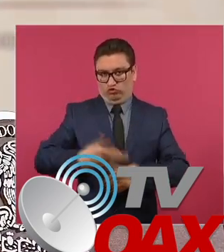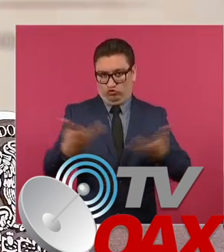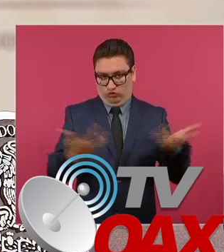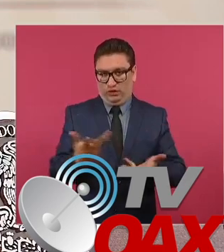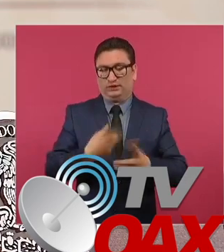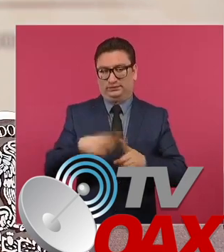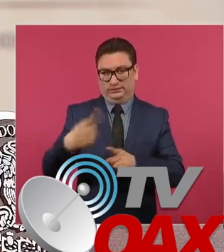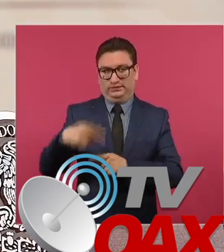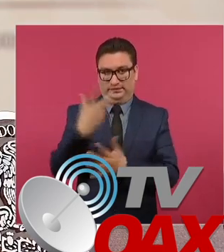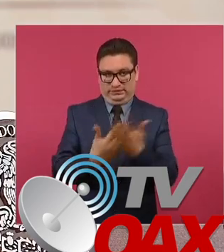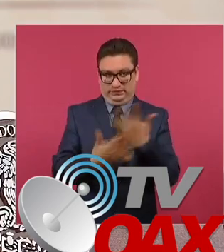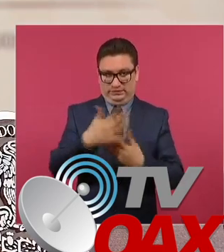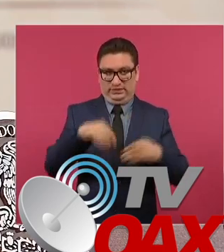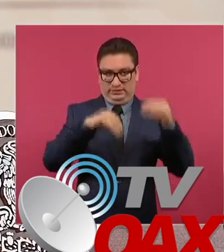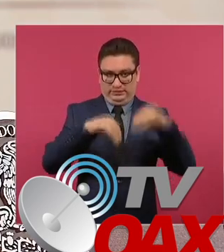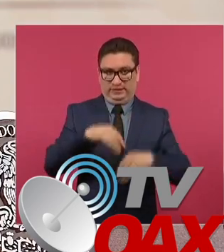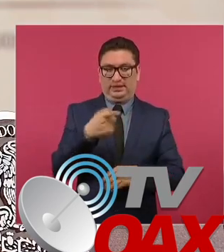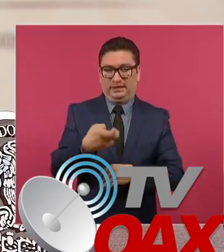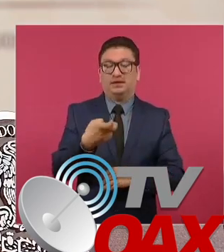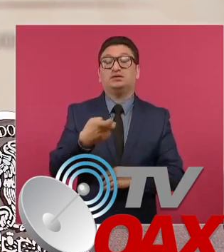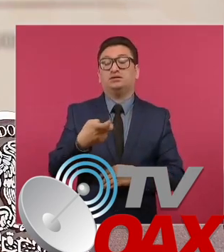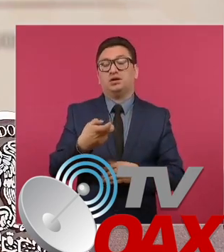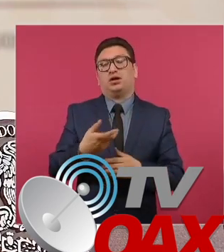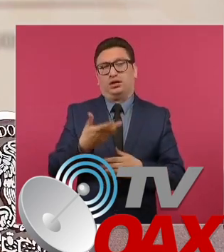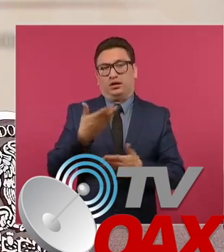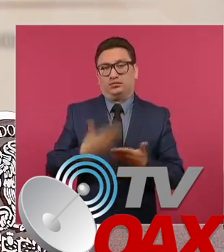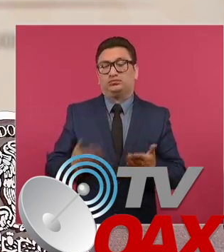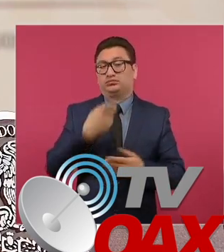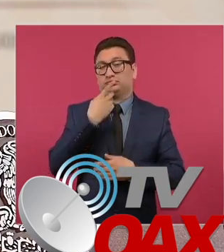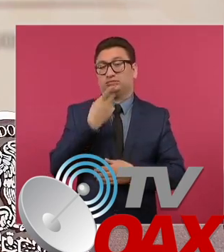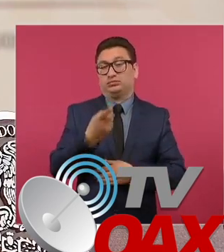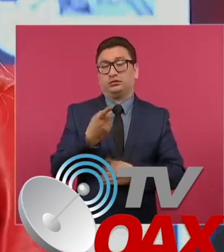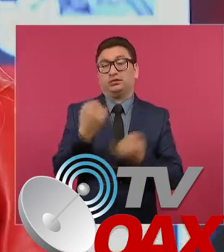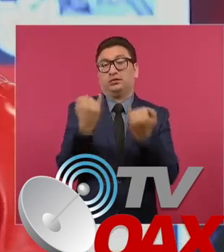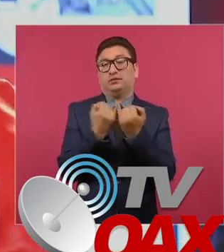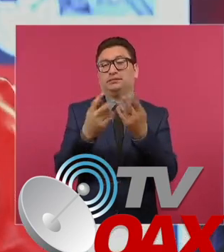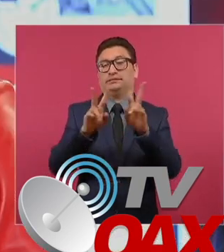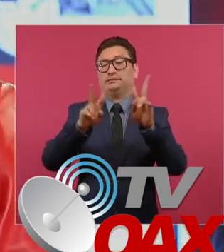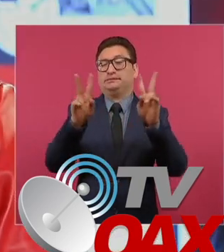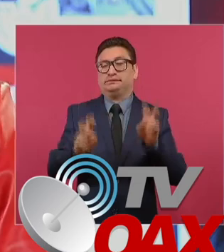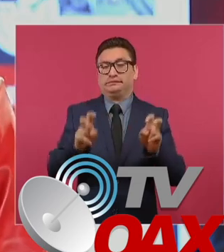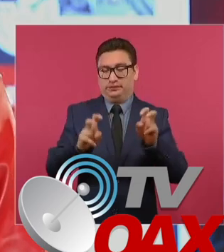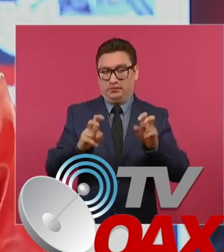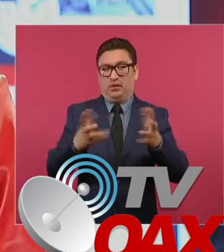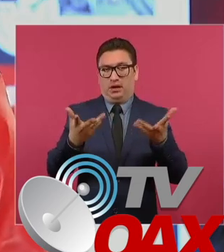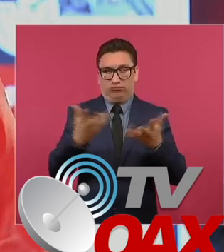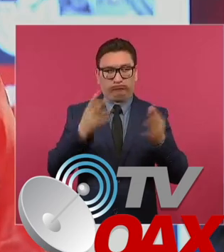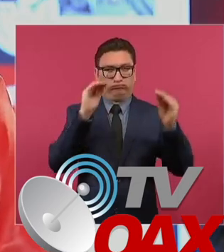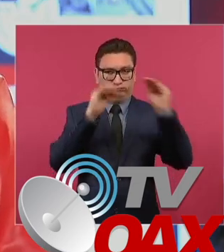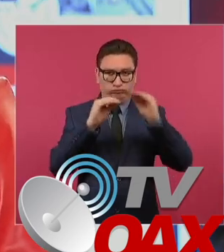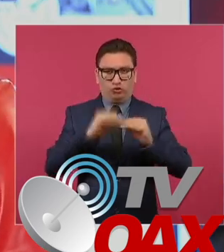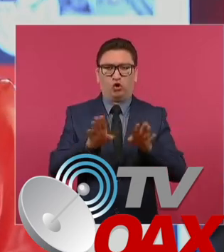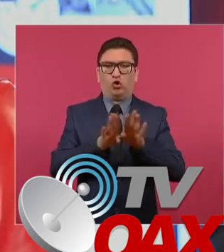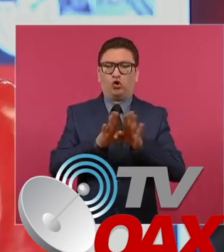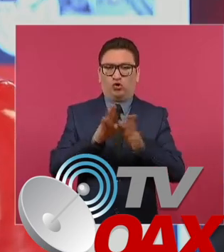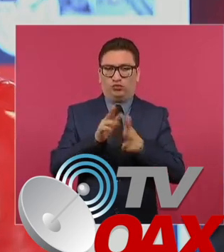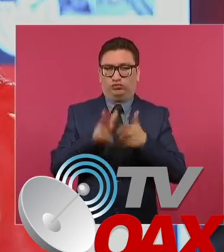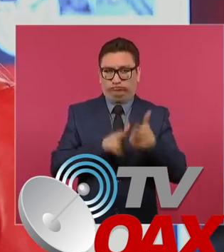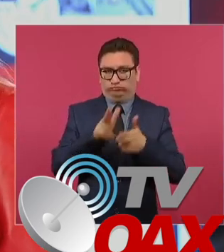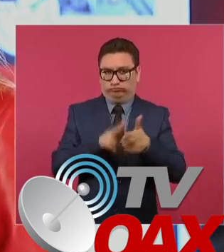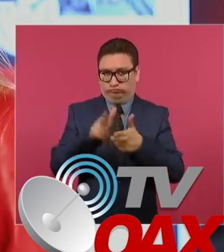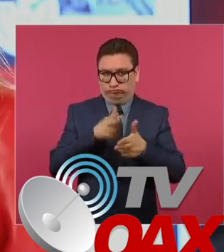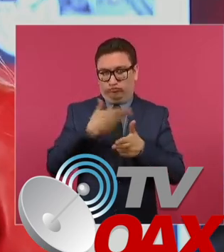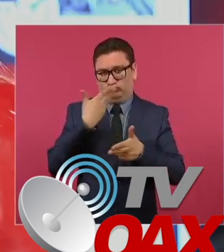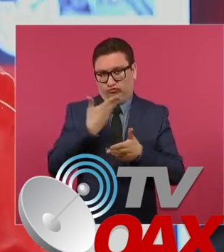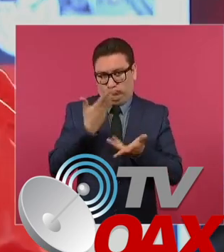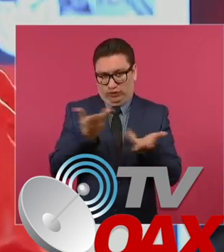días. Y aquí no nos quedamos atrás. Aquí, si bien es un tema que se ha venido desarrollando en la industria ferroviaria en México,